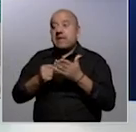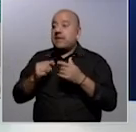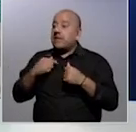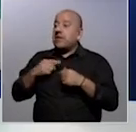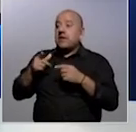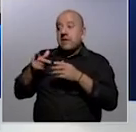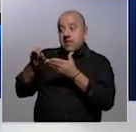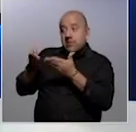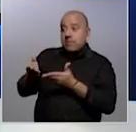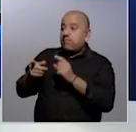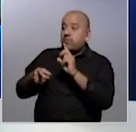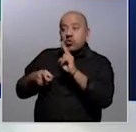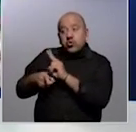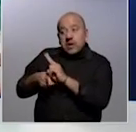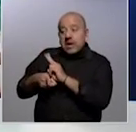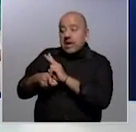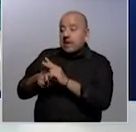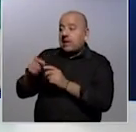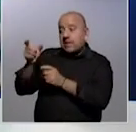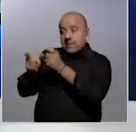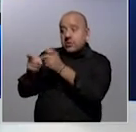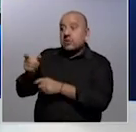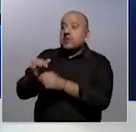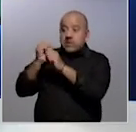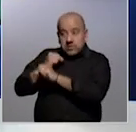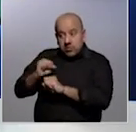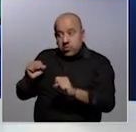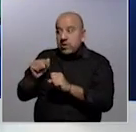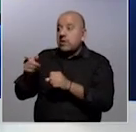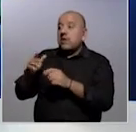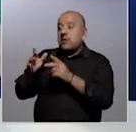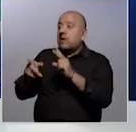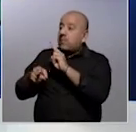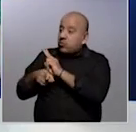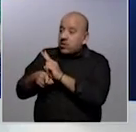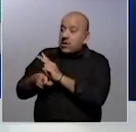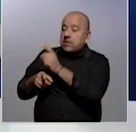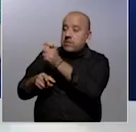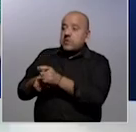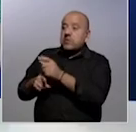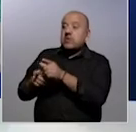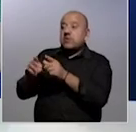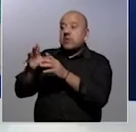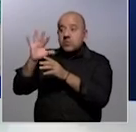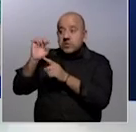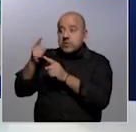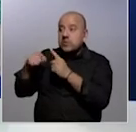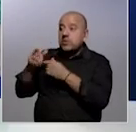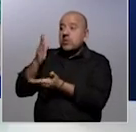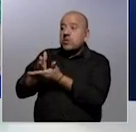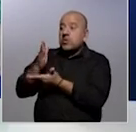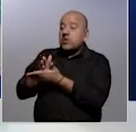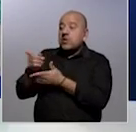protegerlos en la medida que pueda en la medida que sea competente en la medida que esté a su alcance en la medida que sea escuchada en sus derechos